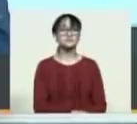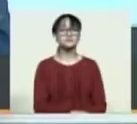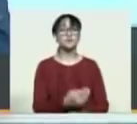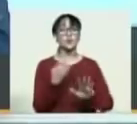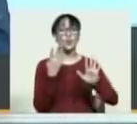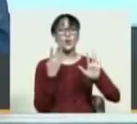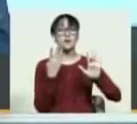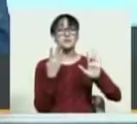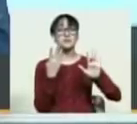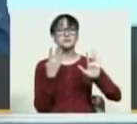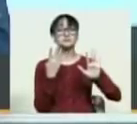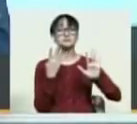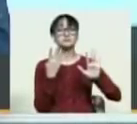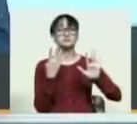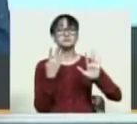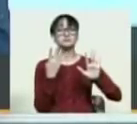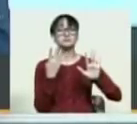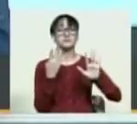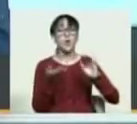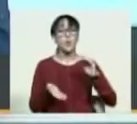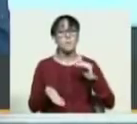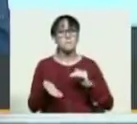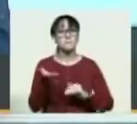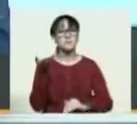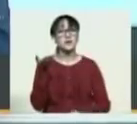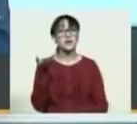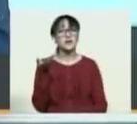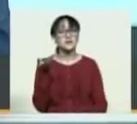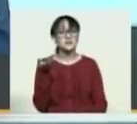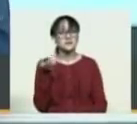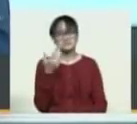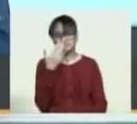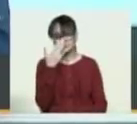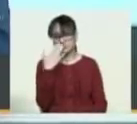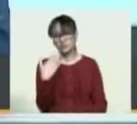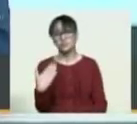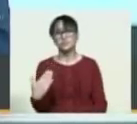9. Y aumentos pírricos.